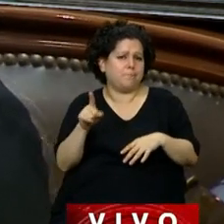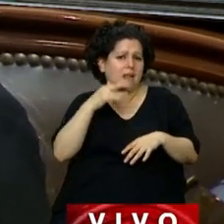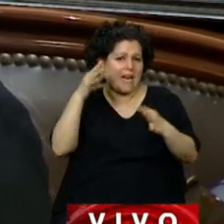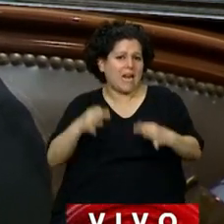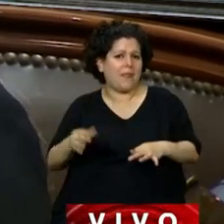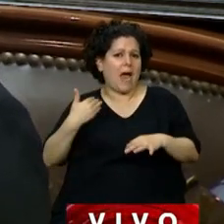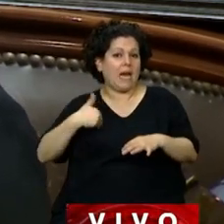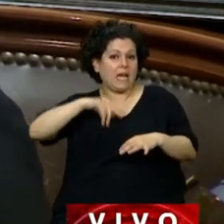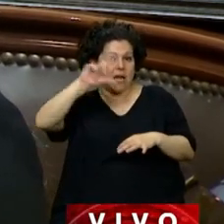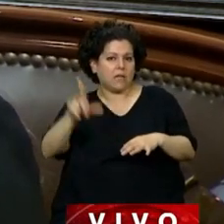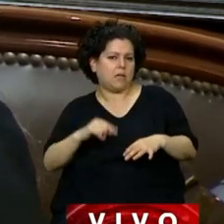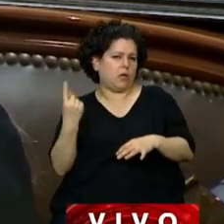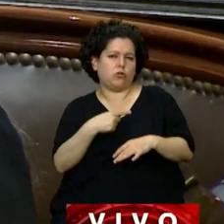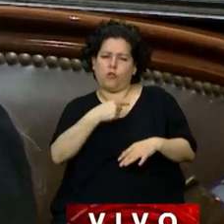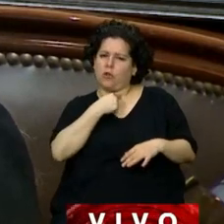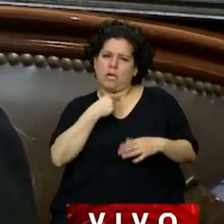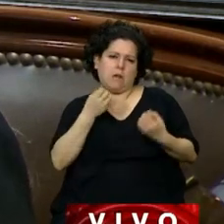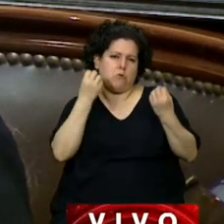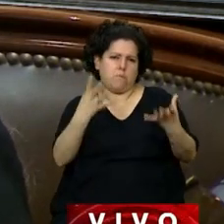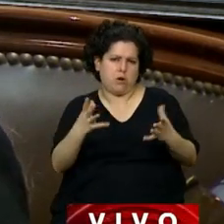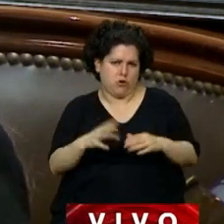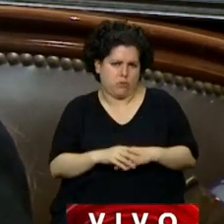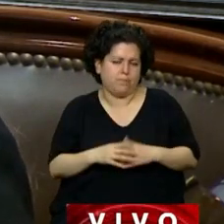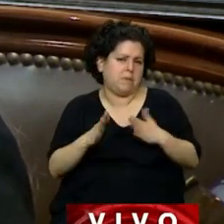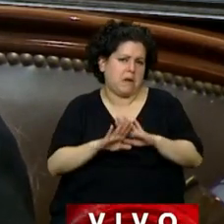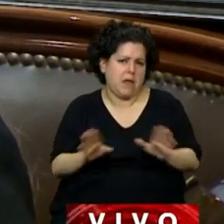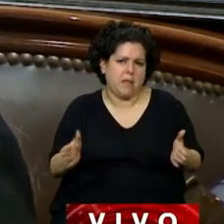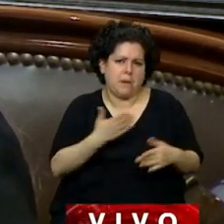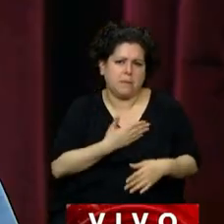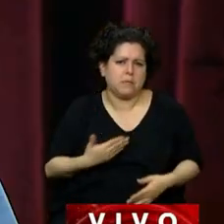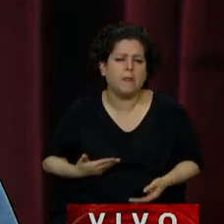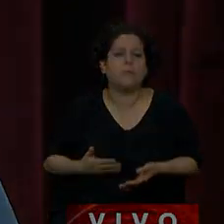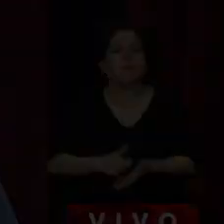Argentina que todos queremos construir. Nada más, señor presidente. Gracias, diputada.